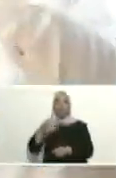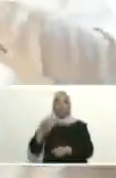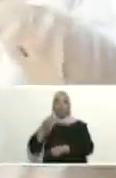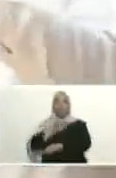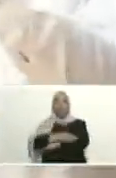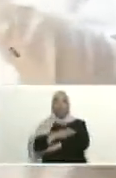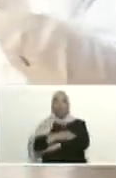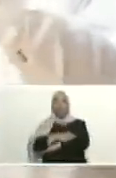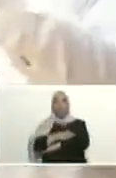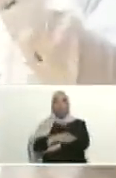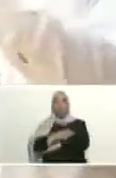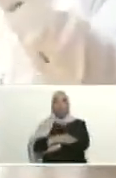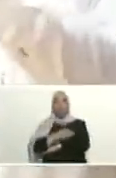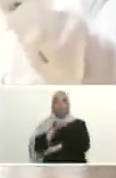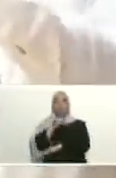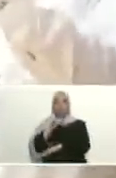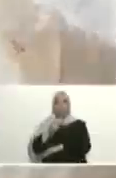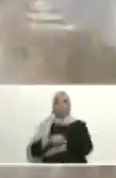moral